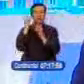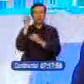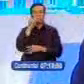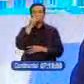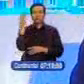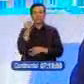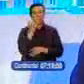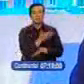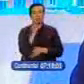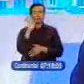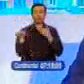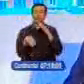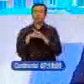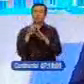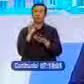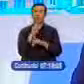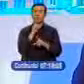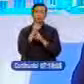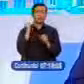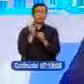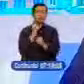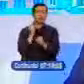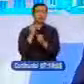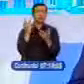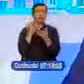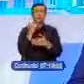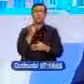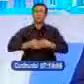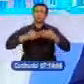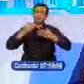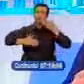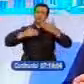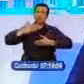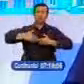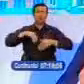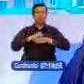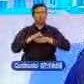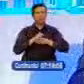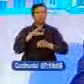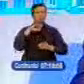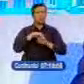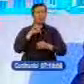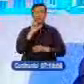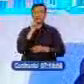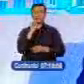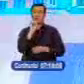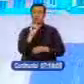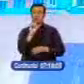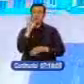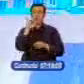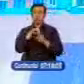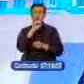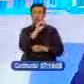seguridad, Carlos, de que tenga la seguridad de la ciudadanía. Estamos trabajando en el mejoramiento continuo de nuestras prácticas electorales. La ISO electoral, dada por la